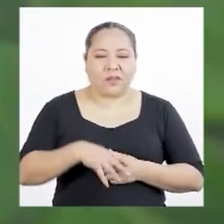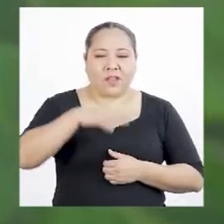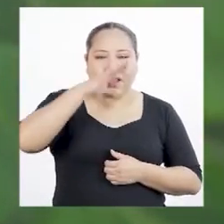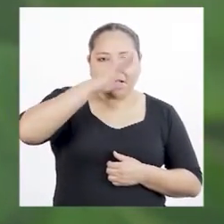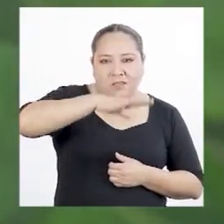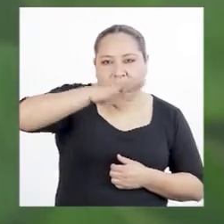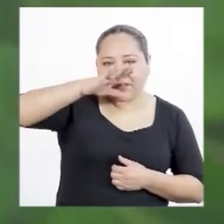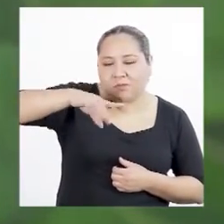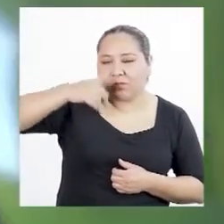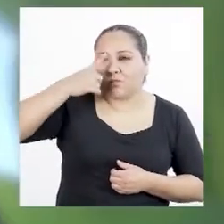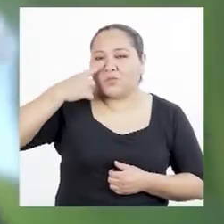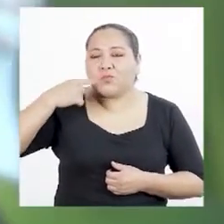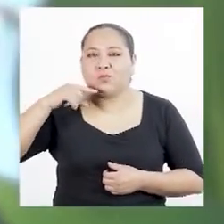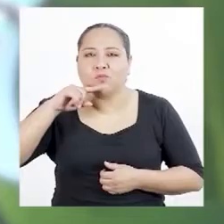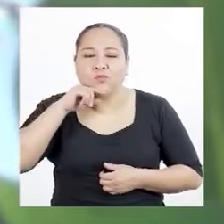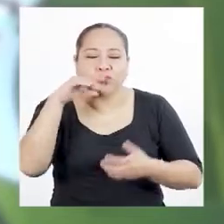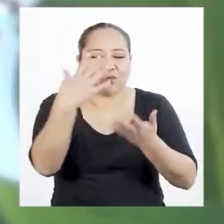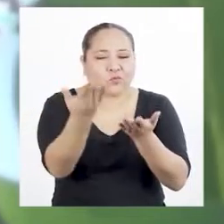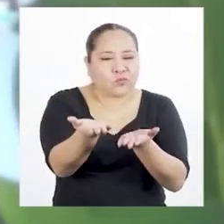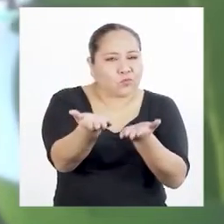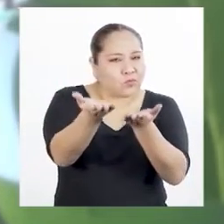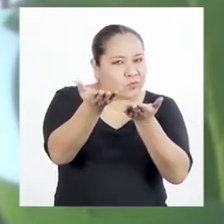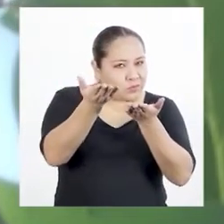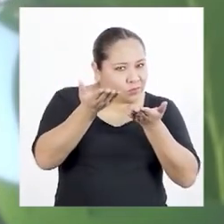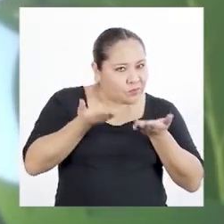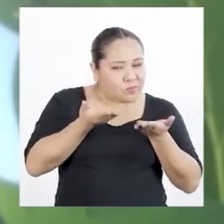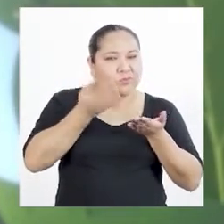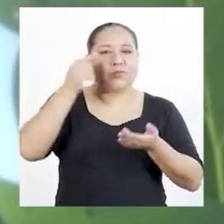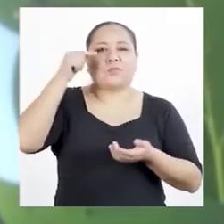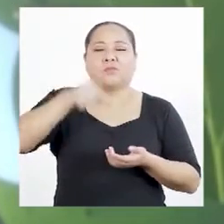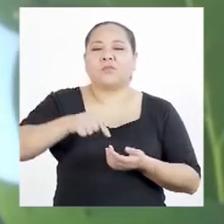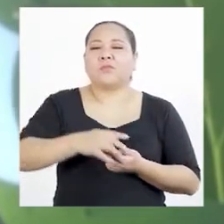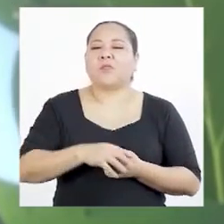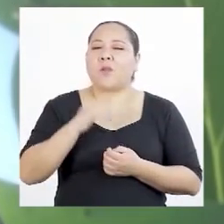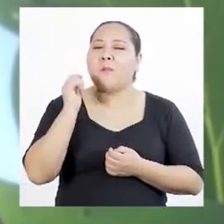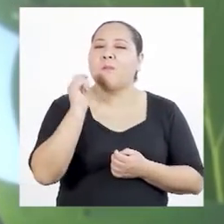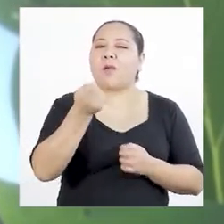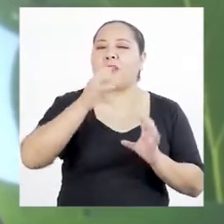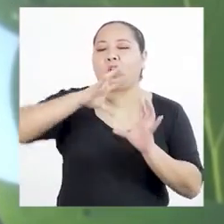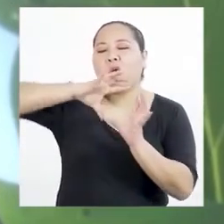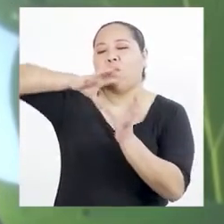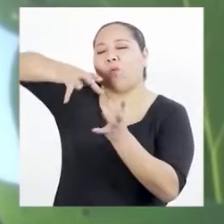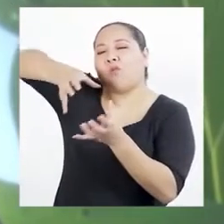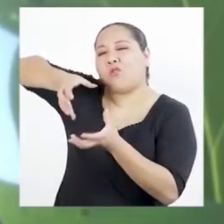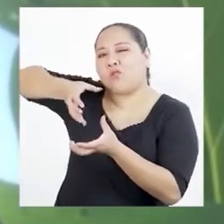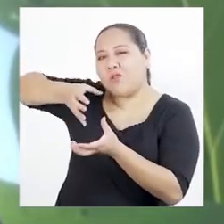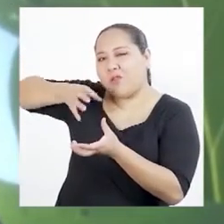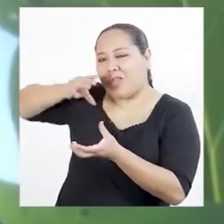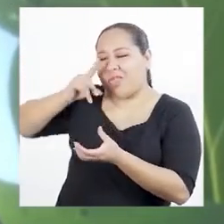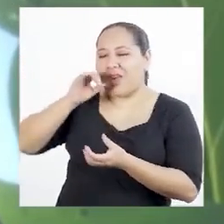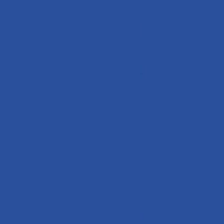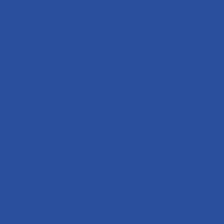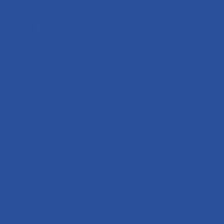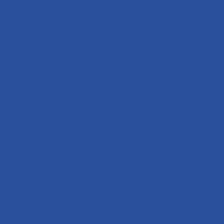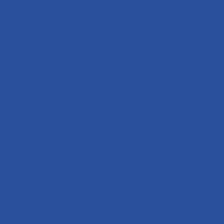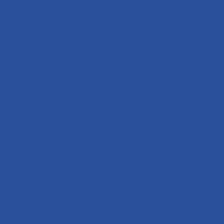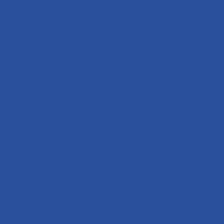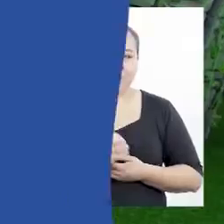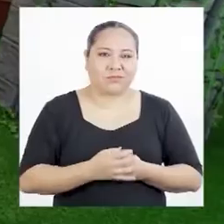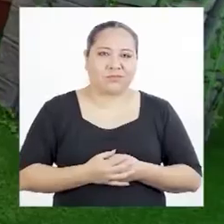Chicas y chicos, bienvenidas y bienvenidos a el mágico mundo de